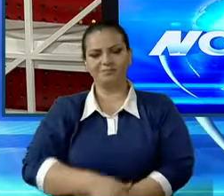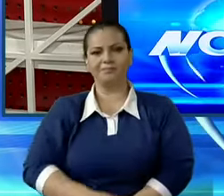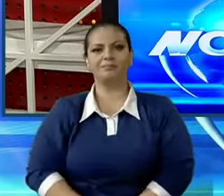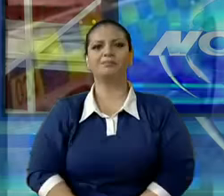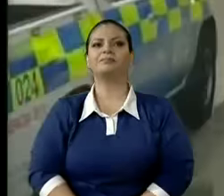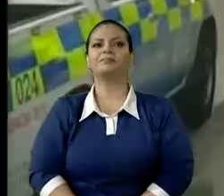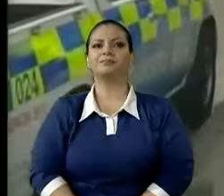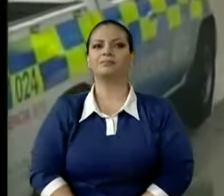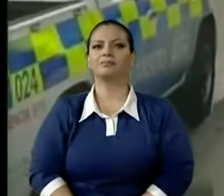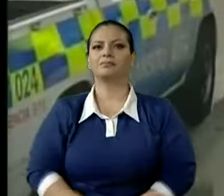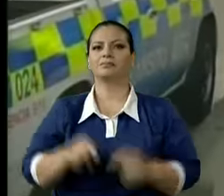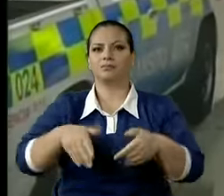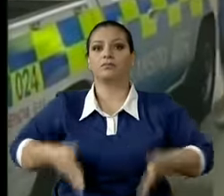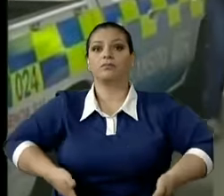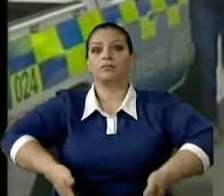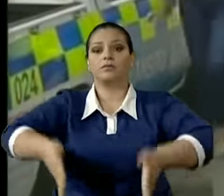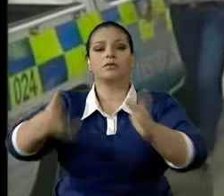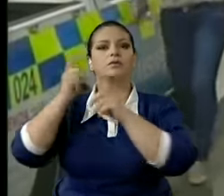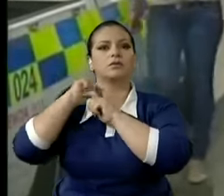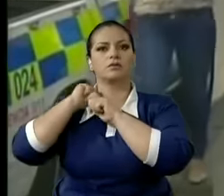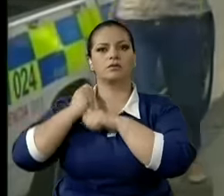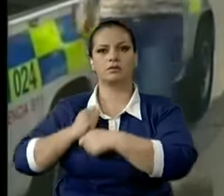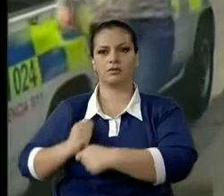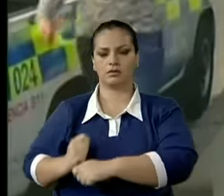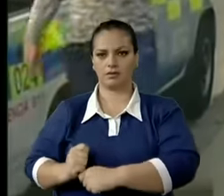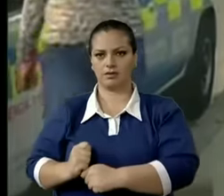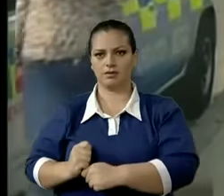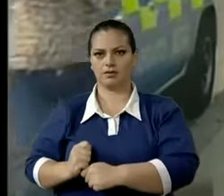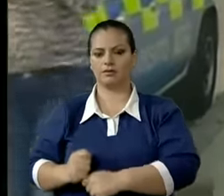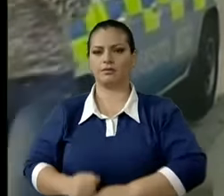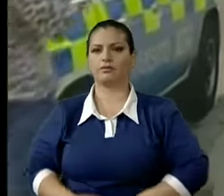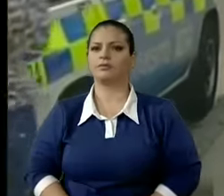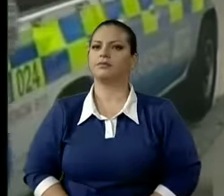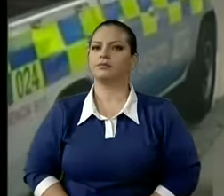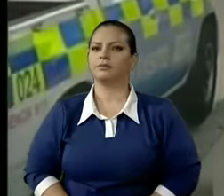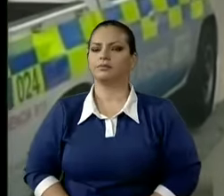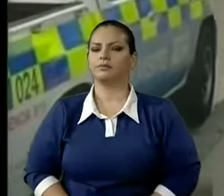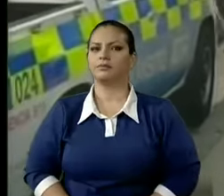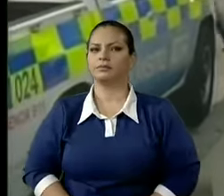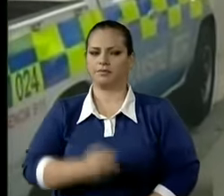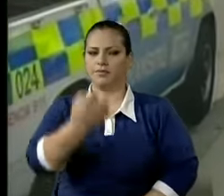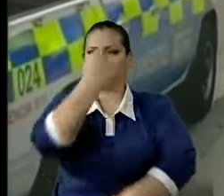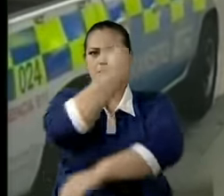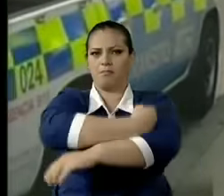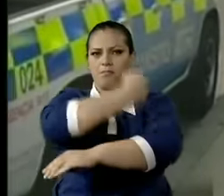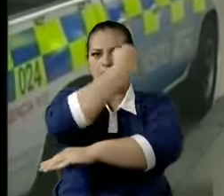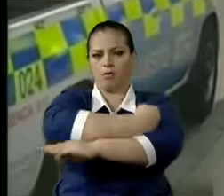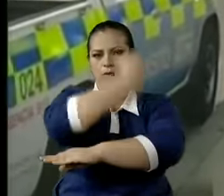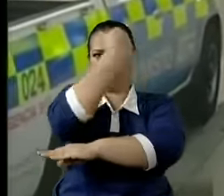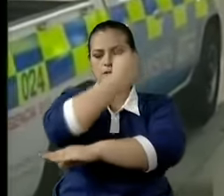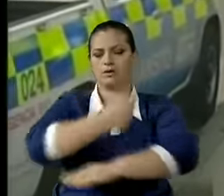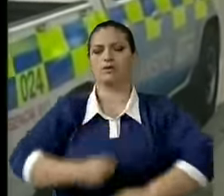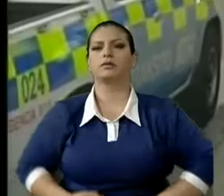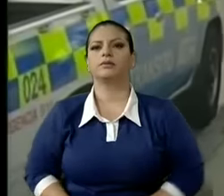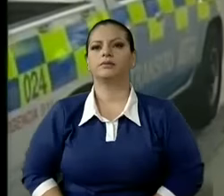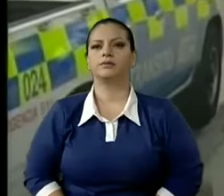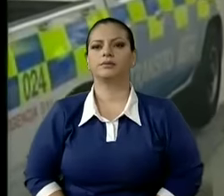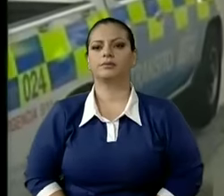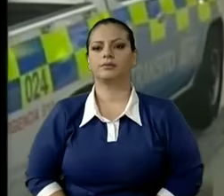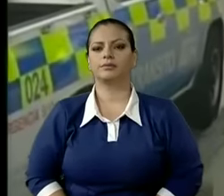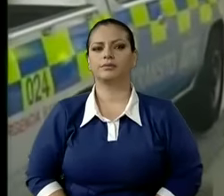la autopista Narcisa de Jesús, así se llama oficialmente, pero también es conocida como la autopista Terminal Terrestre Pascuales.